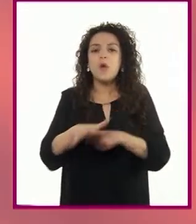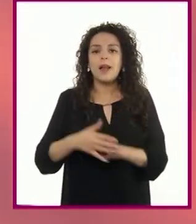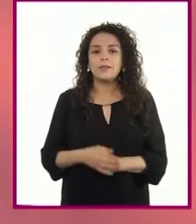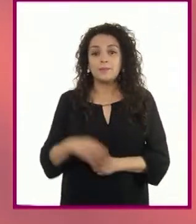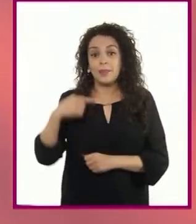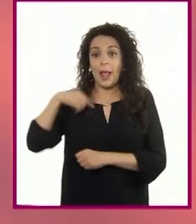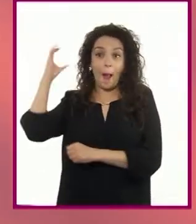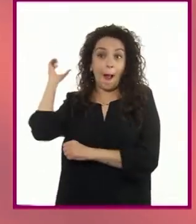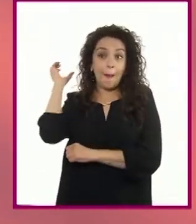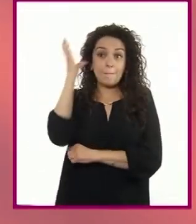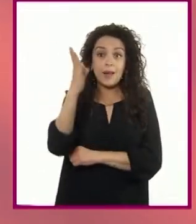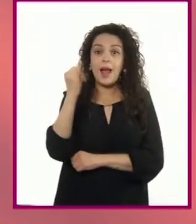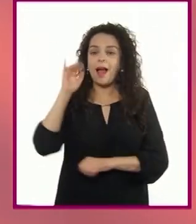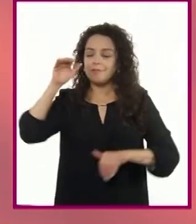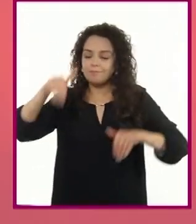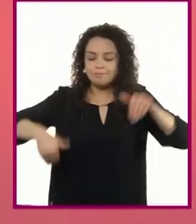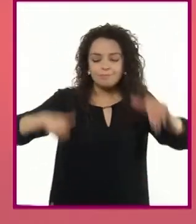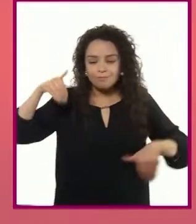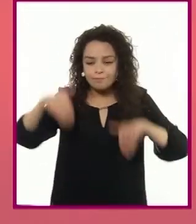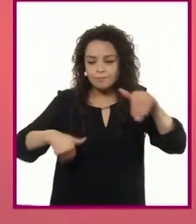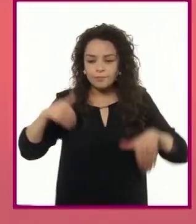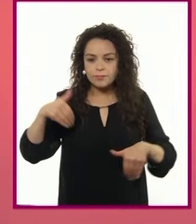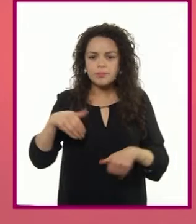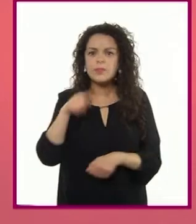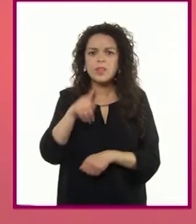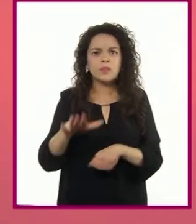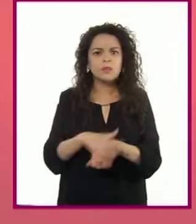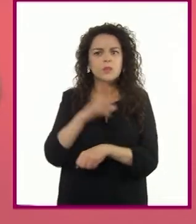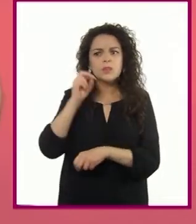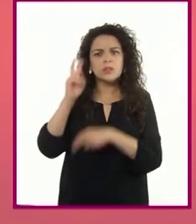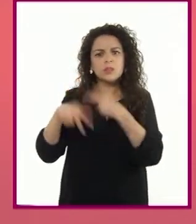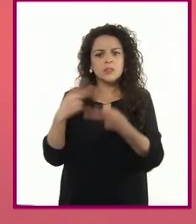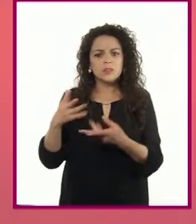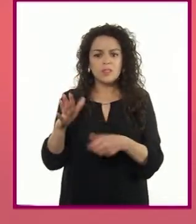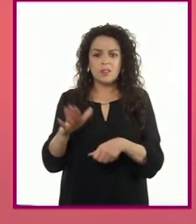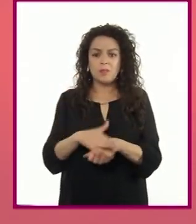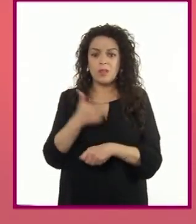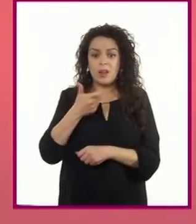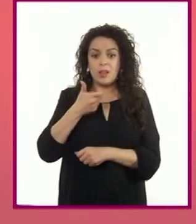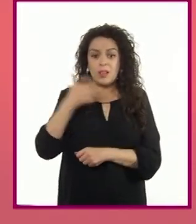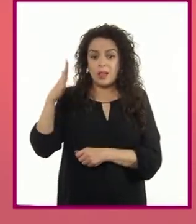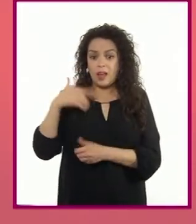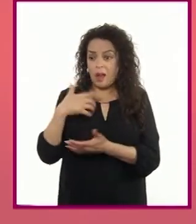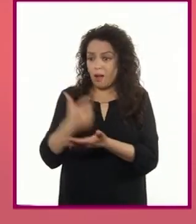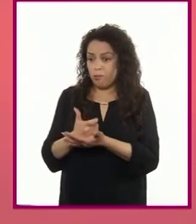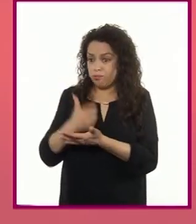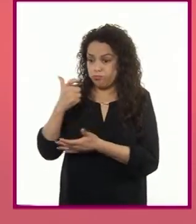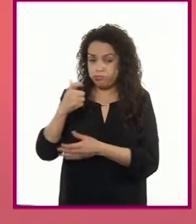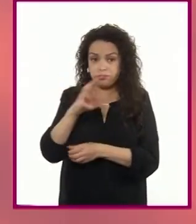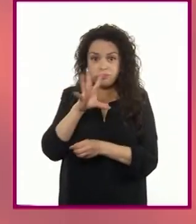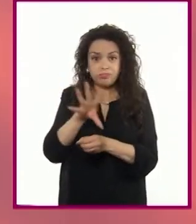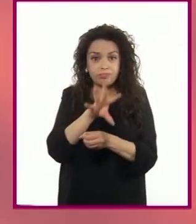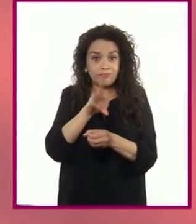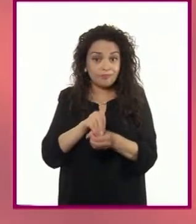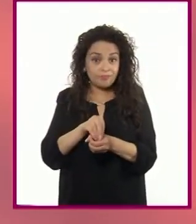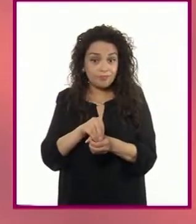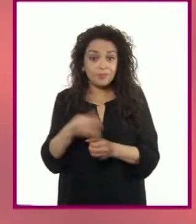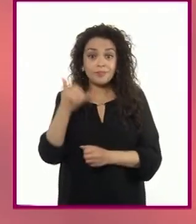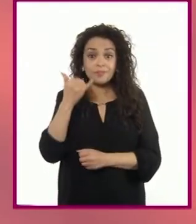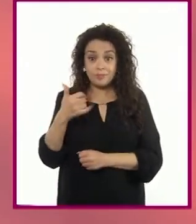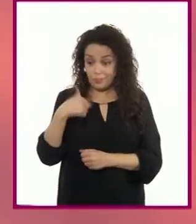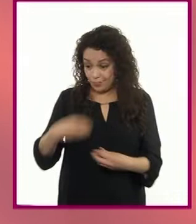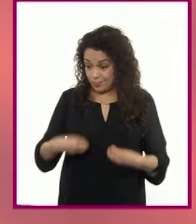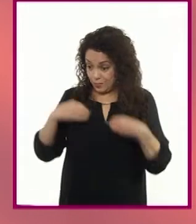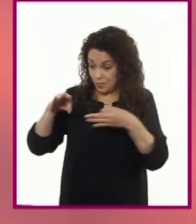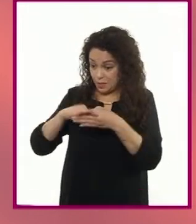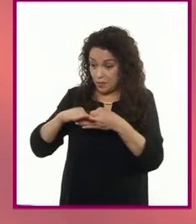¿Y por qué no los practicas? Porque es muy caro pagar todo el equipo y las instalaciones. Además, ni alberca hay cerca en donde